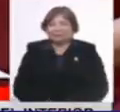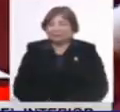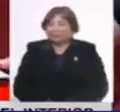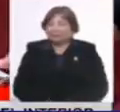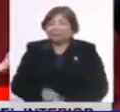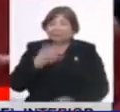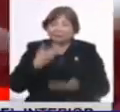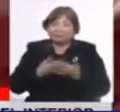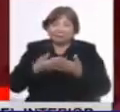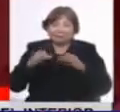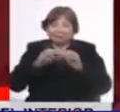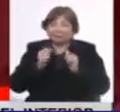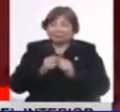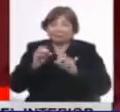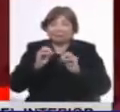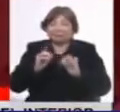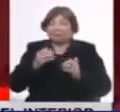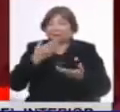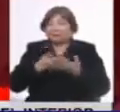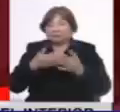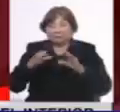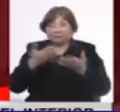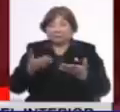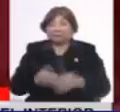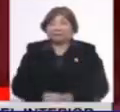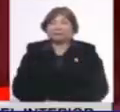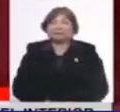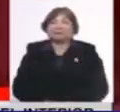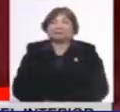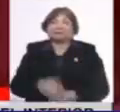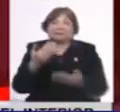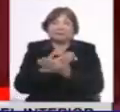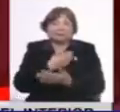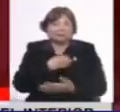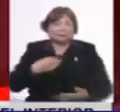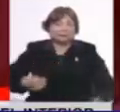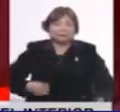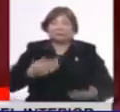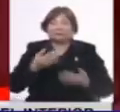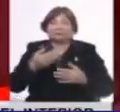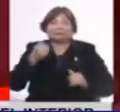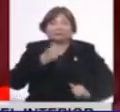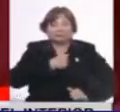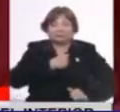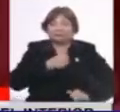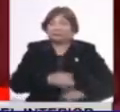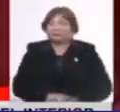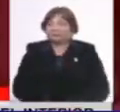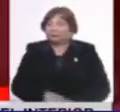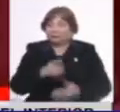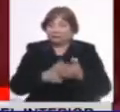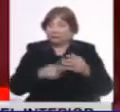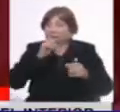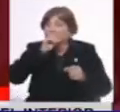Así se produjeron las circunstancias y aquí está el nuevo ministro del Interior, que se